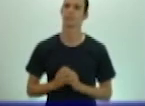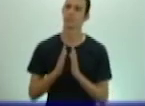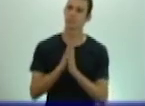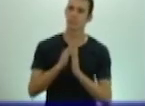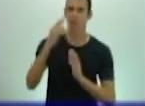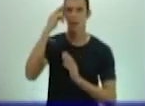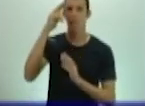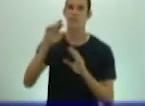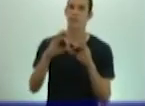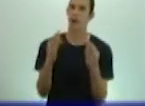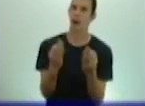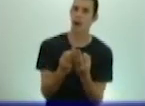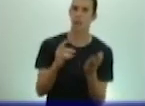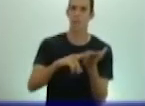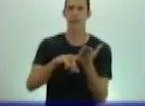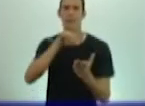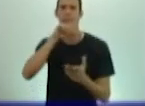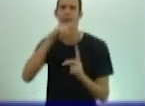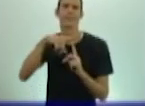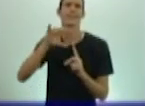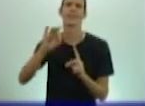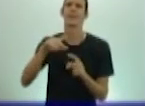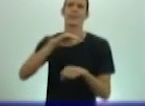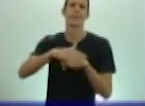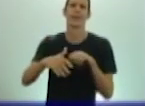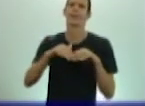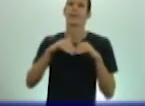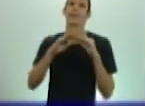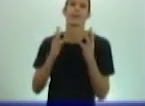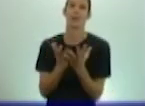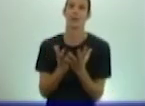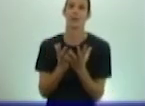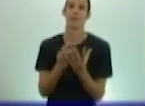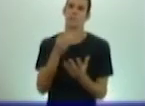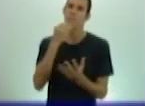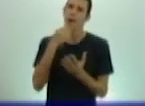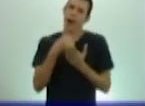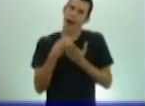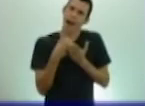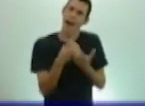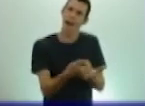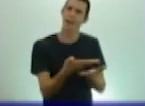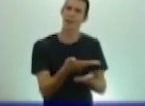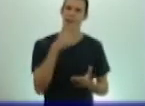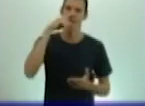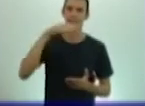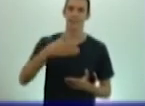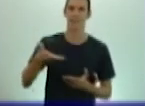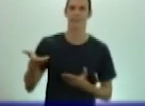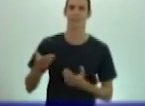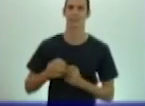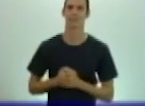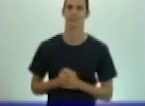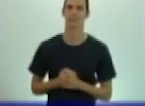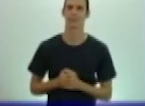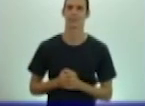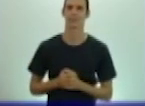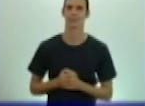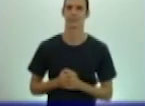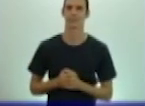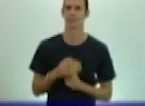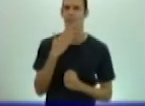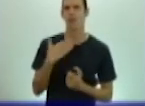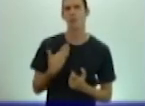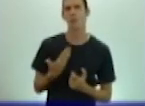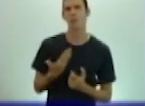mamá, usted papá, tío, hermano, puede también contribuir a que su hijo estudie y responda a estas actividades. ¿Y cómo vamos a